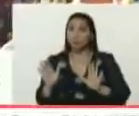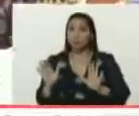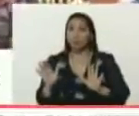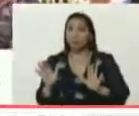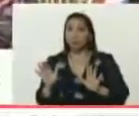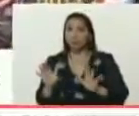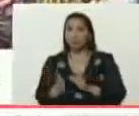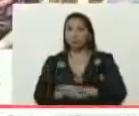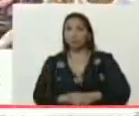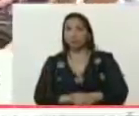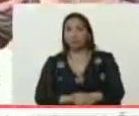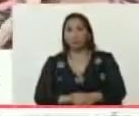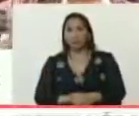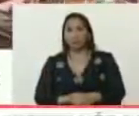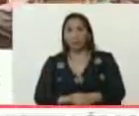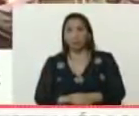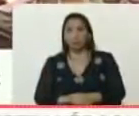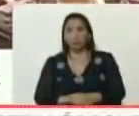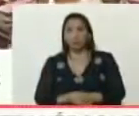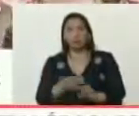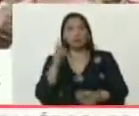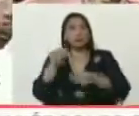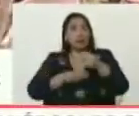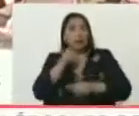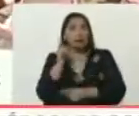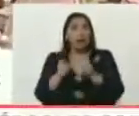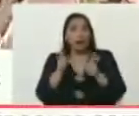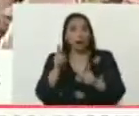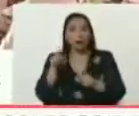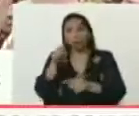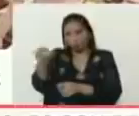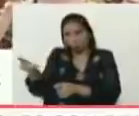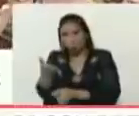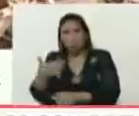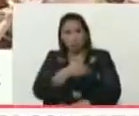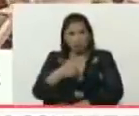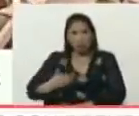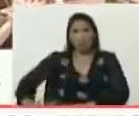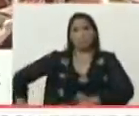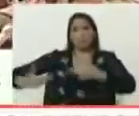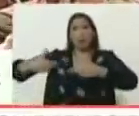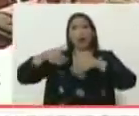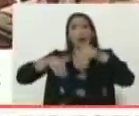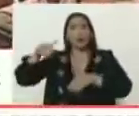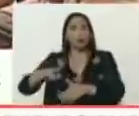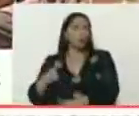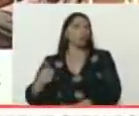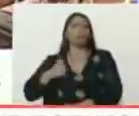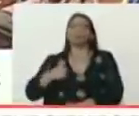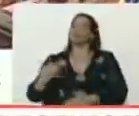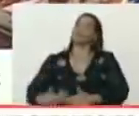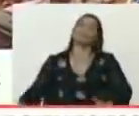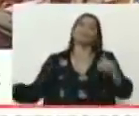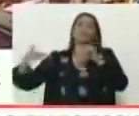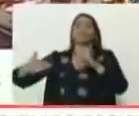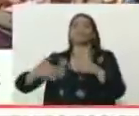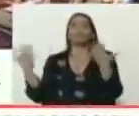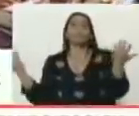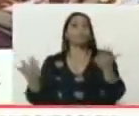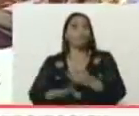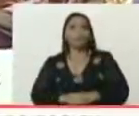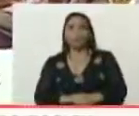paso. Si hacen algo. Si ustedes quieren enfrentarnos en unas elecciones, cuando quieran. Si ustedes